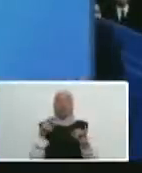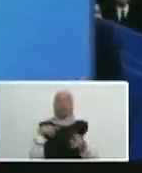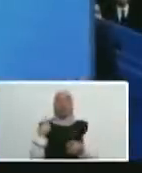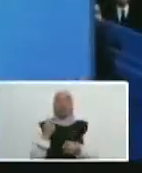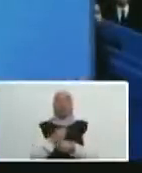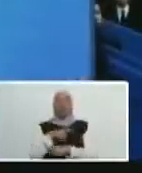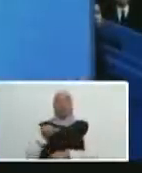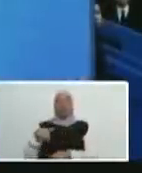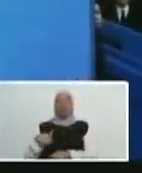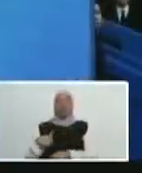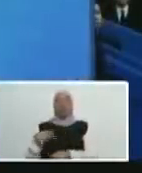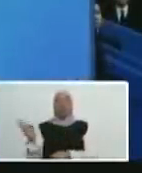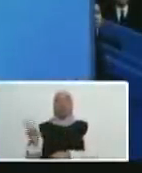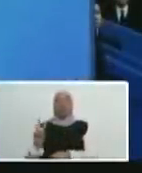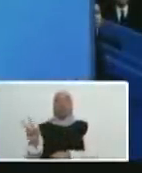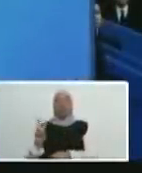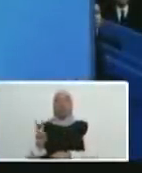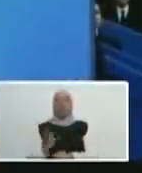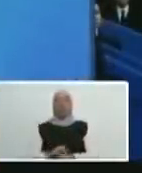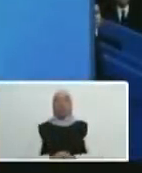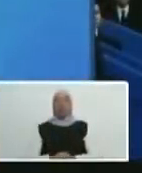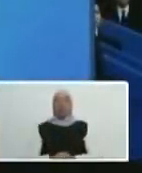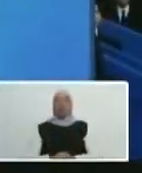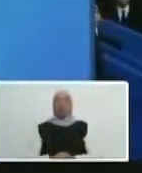grandeza de nuestra nación.